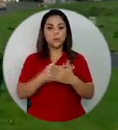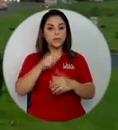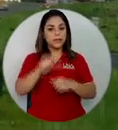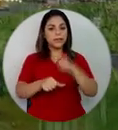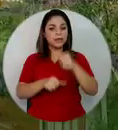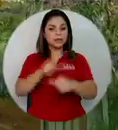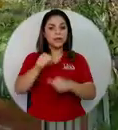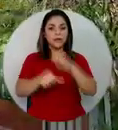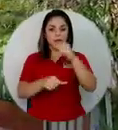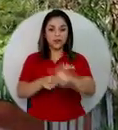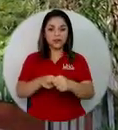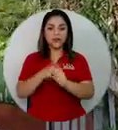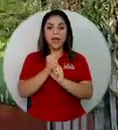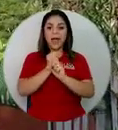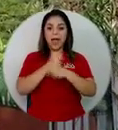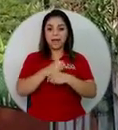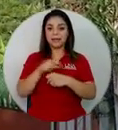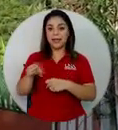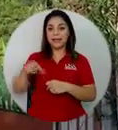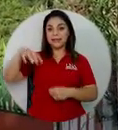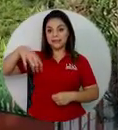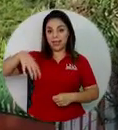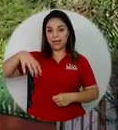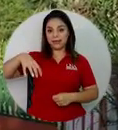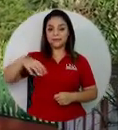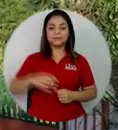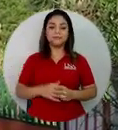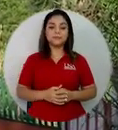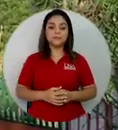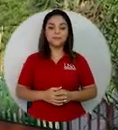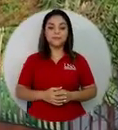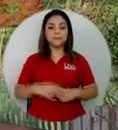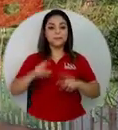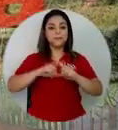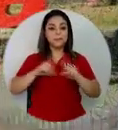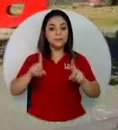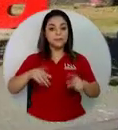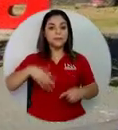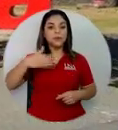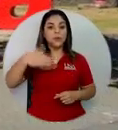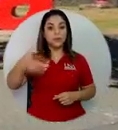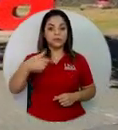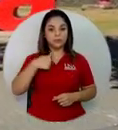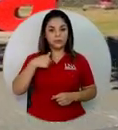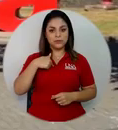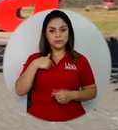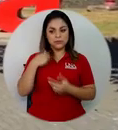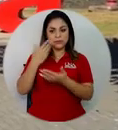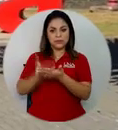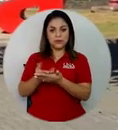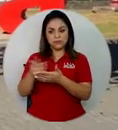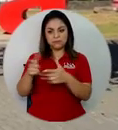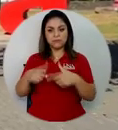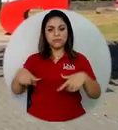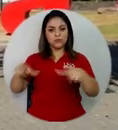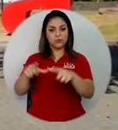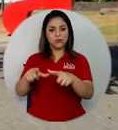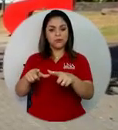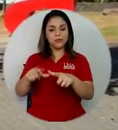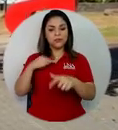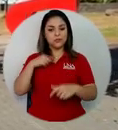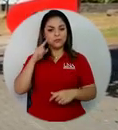y todo el esfuerzo que se realiza desde la sede interuniversitaria, pero cuando llego ya al terreno